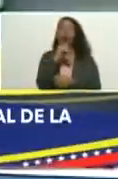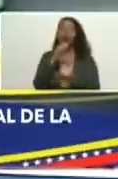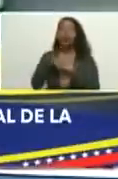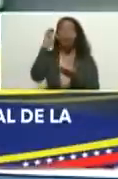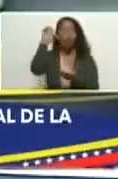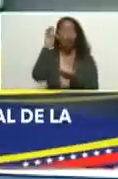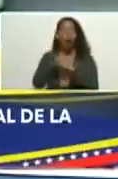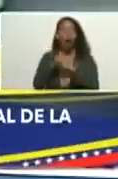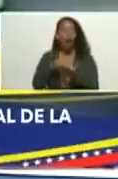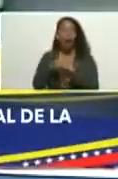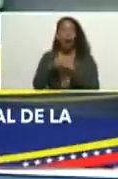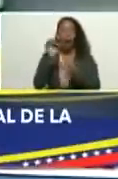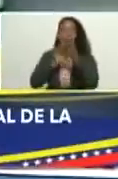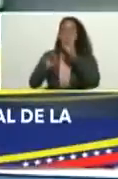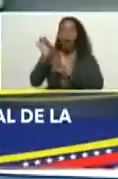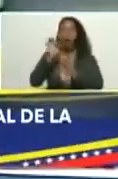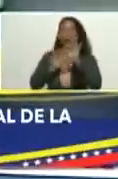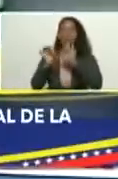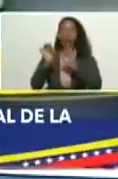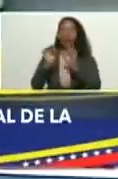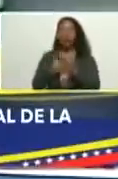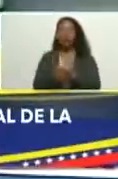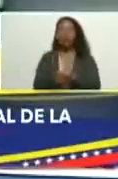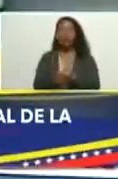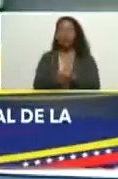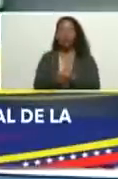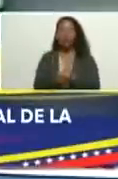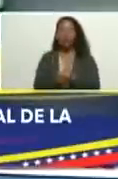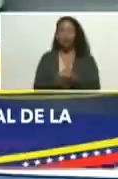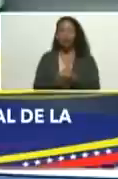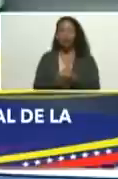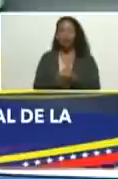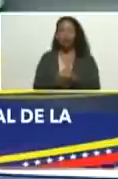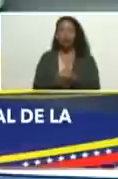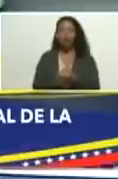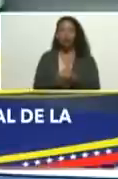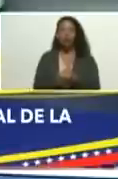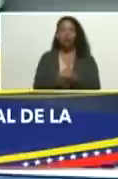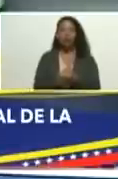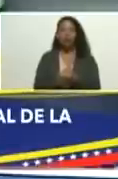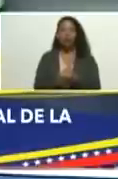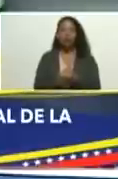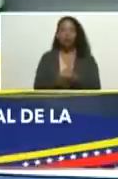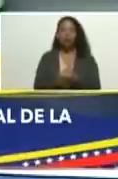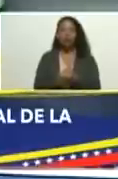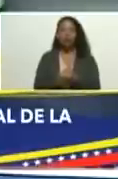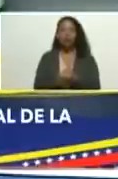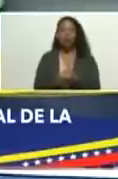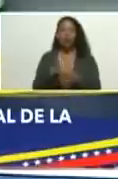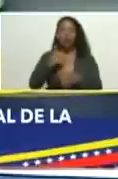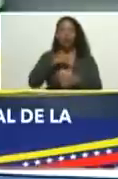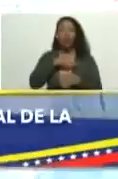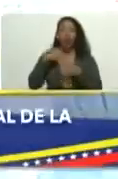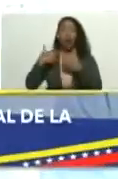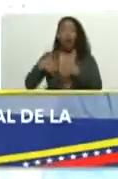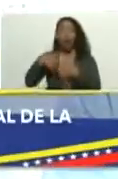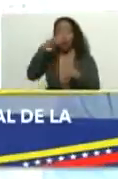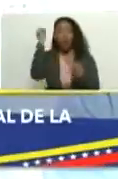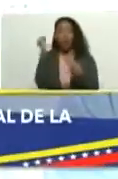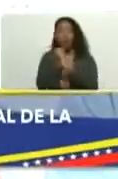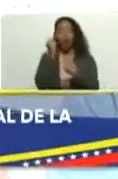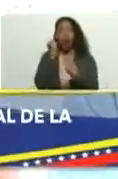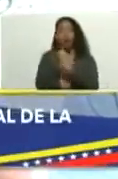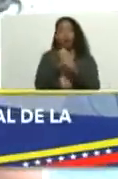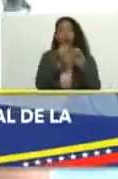tu experiencia, ¿cómo estás tú? ¿Qué me cuentas? Bueno, mira, nosotros somos una empresa donde elaboramos